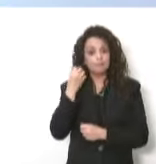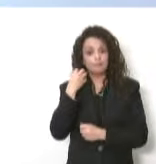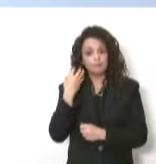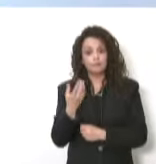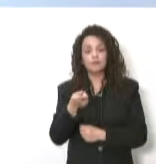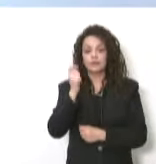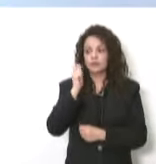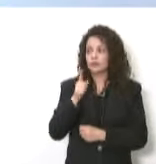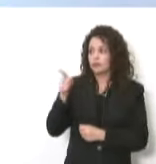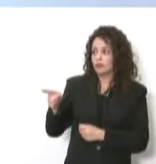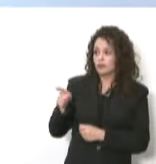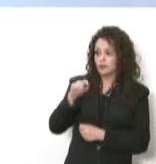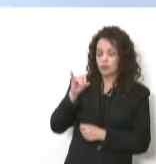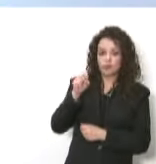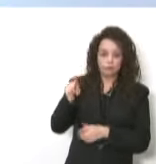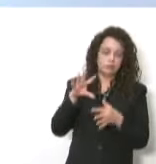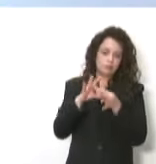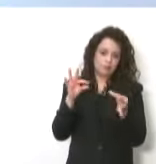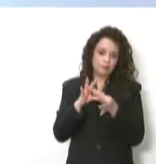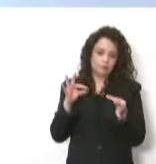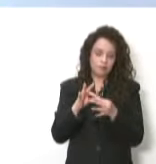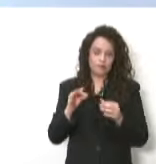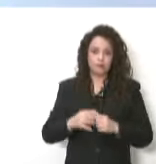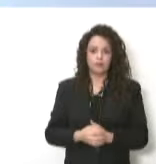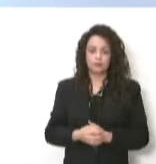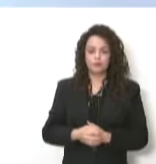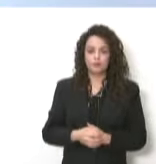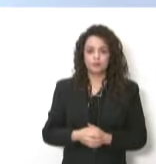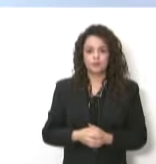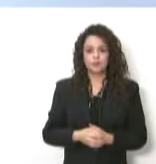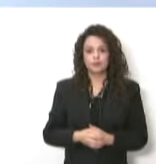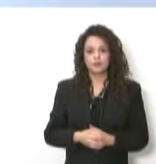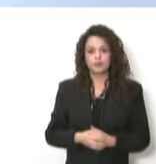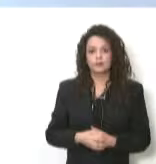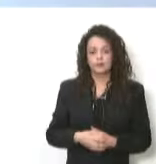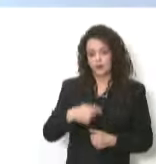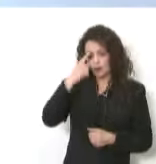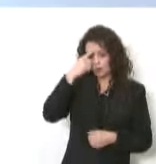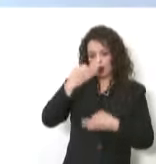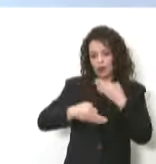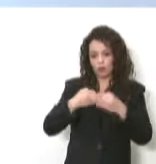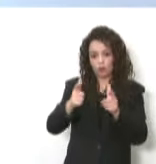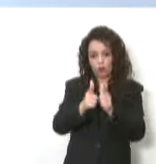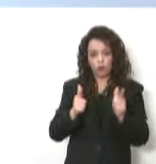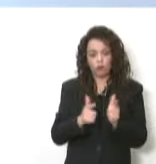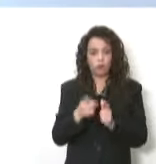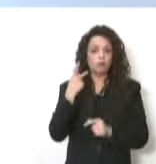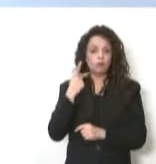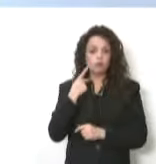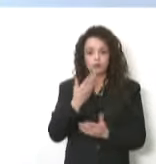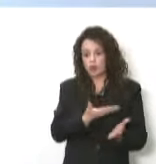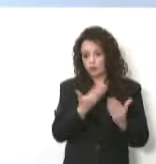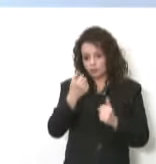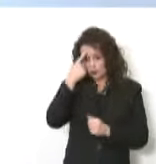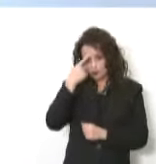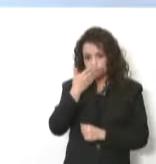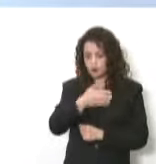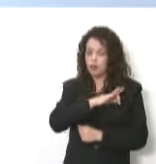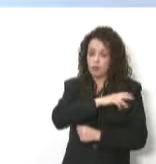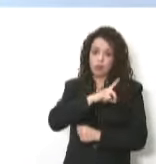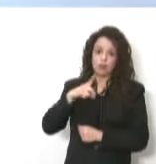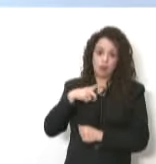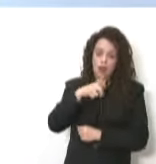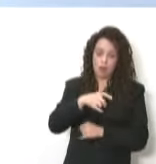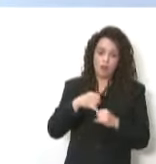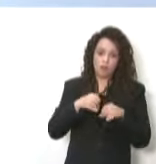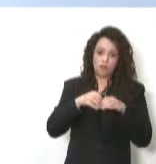de José algún pronunciamiento, pero sobre todo del INAI algún evento para convocar a todos los partidos políticos. Como el